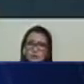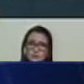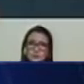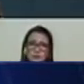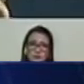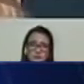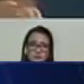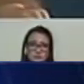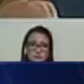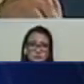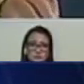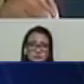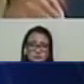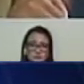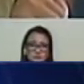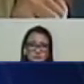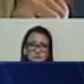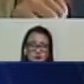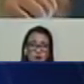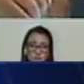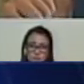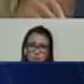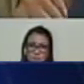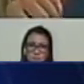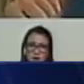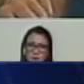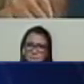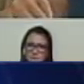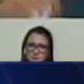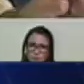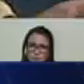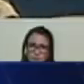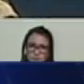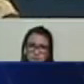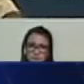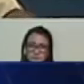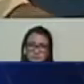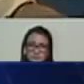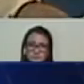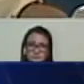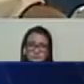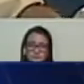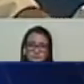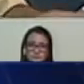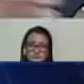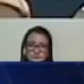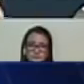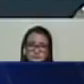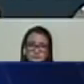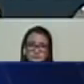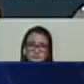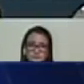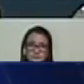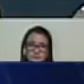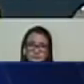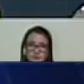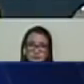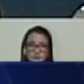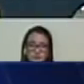hubiera sido mínima, lo acaba de decir en Venevisión, si la diferencia hubiera sido mínima, bueno, yo avanzo en